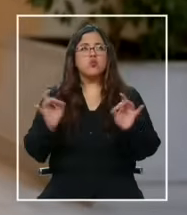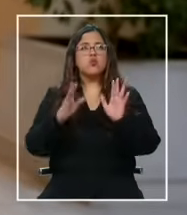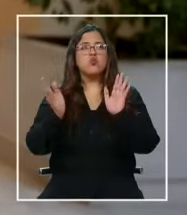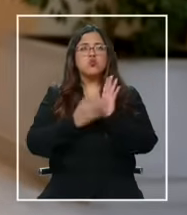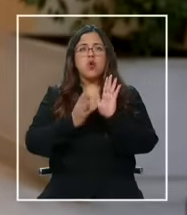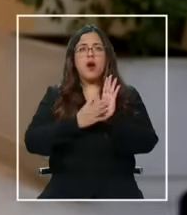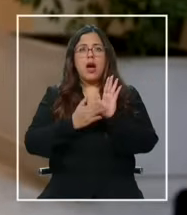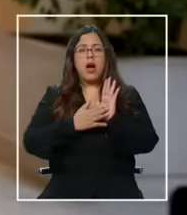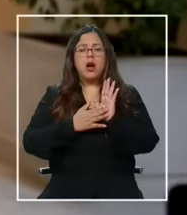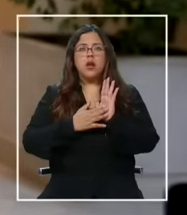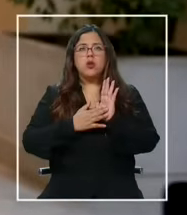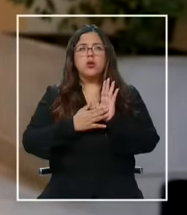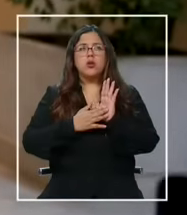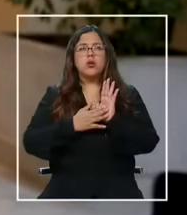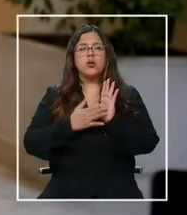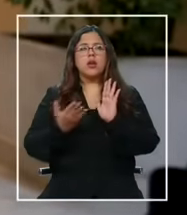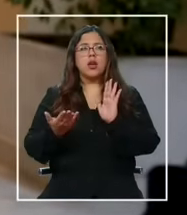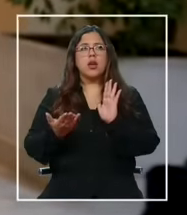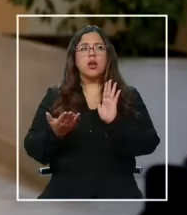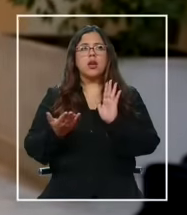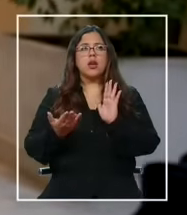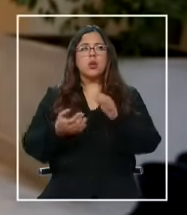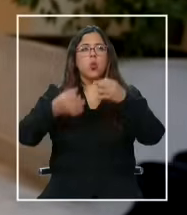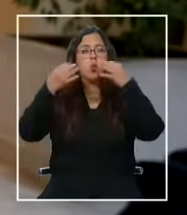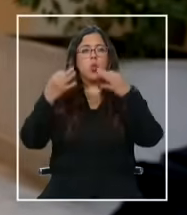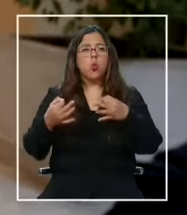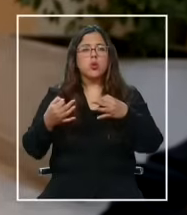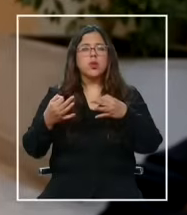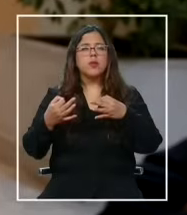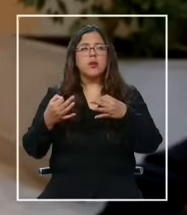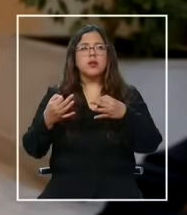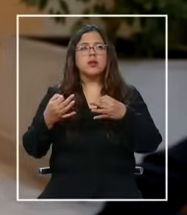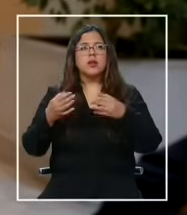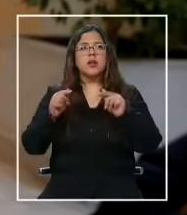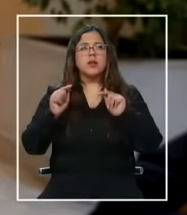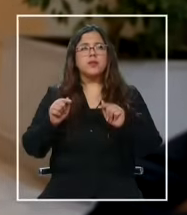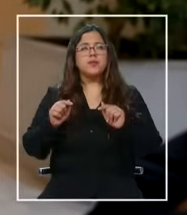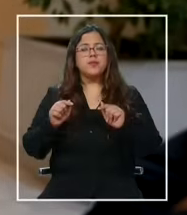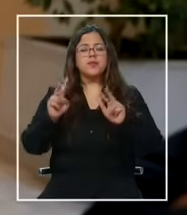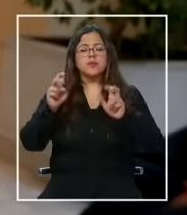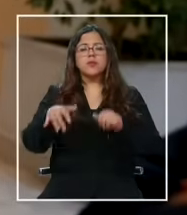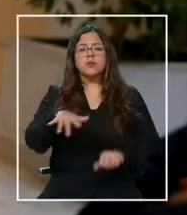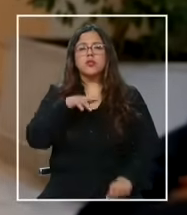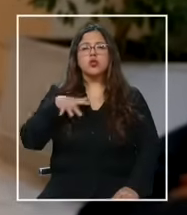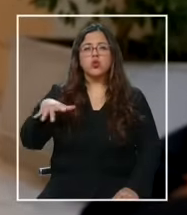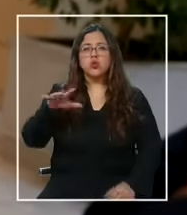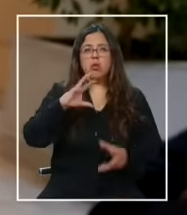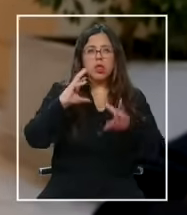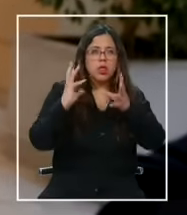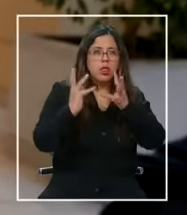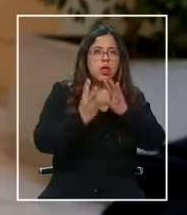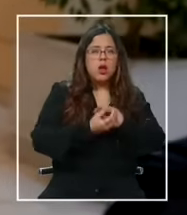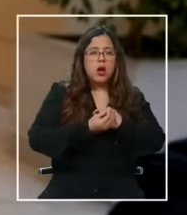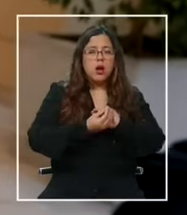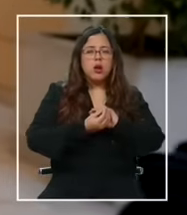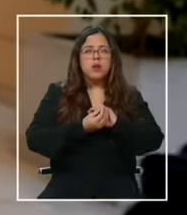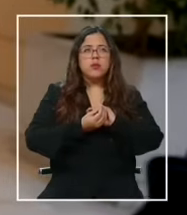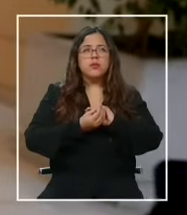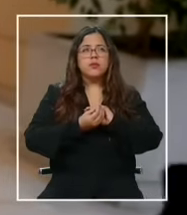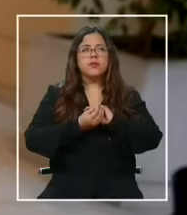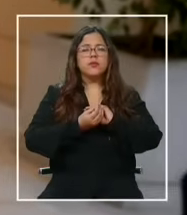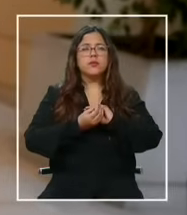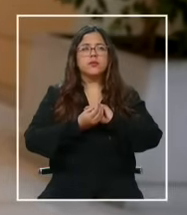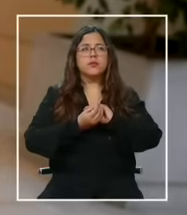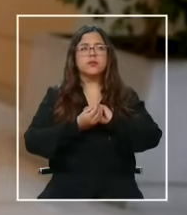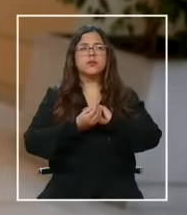probarlo así de que efectivamente cuando eh se da van estos estas situaciones tan catastróficas sobre todo estos que tienen